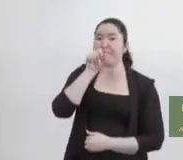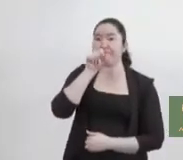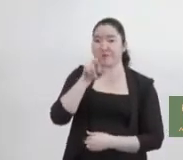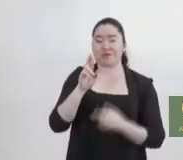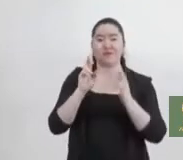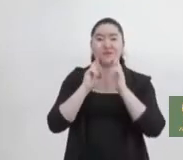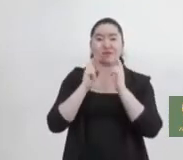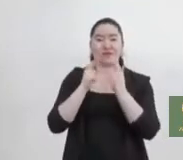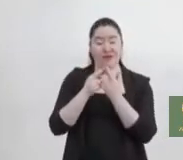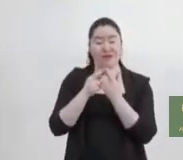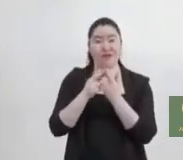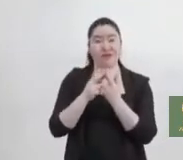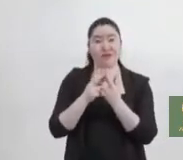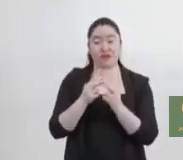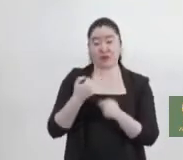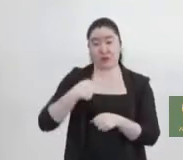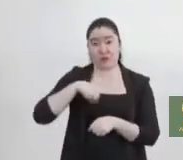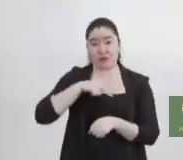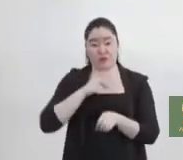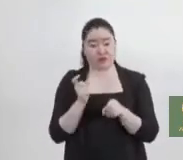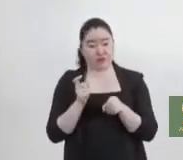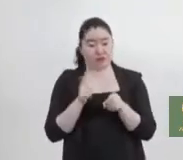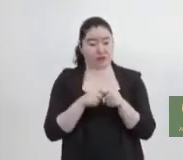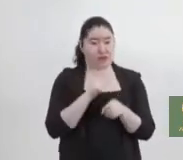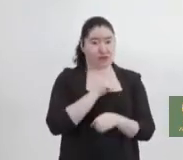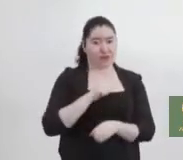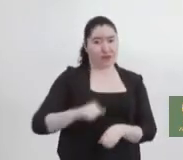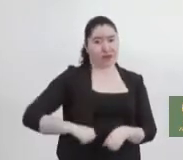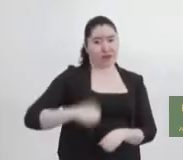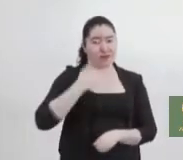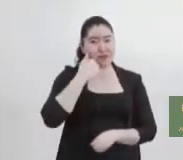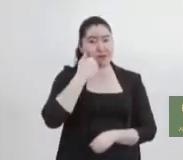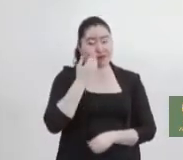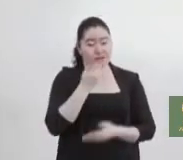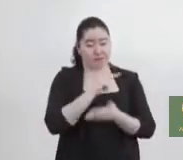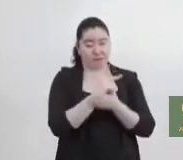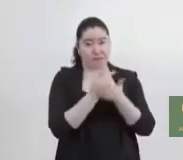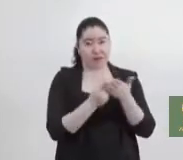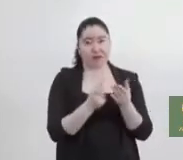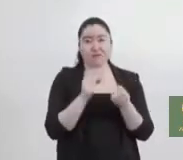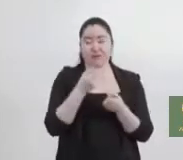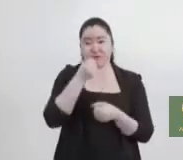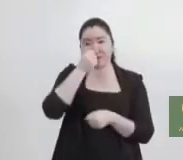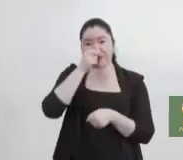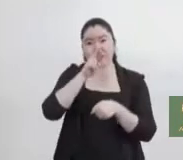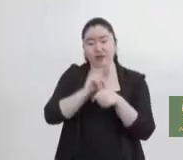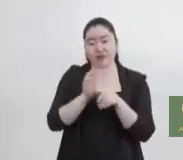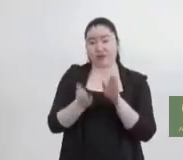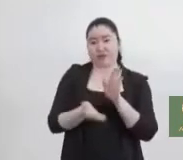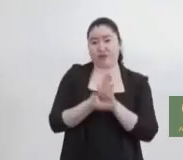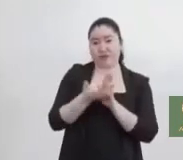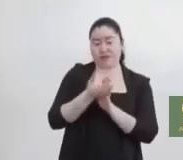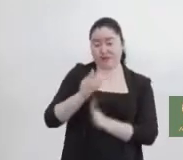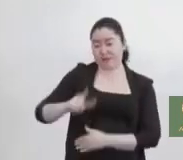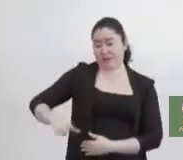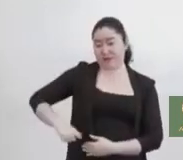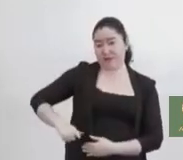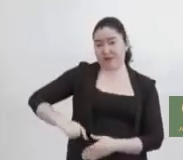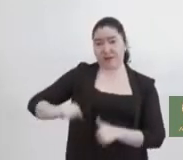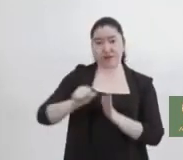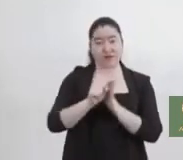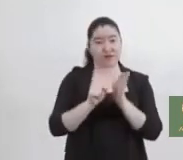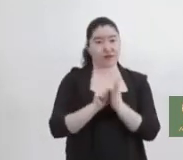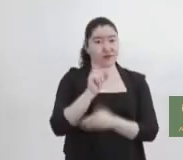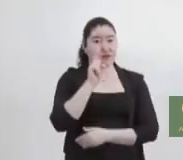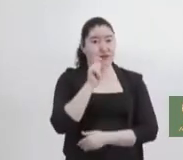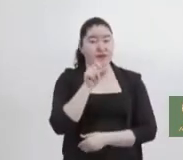en donde incluyamos a las alcaldías, la Secretaría de Obras y Servicios del Gobierno de la Ciudad, Sistema de Aguas y